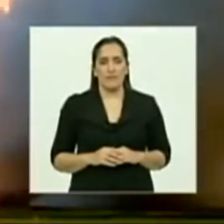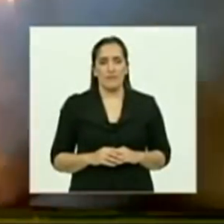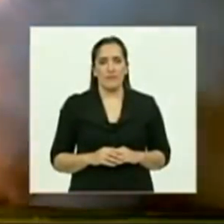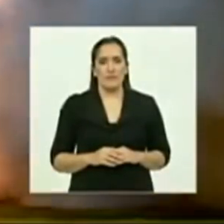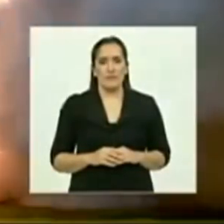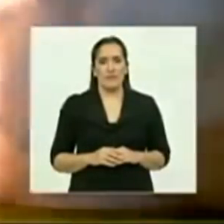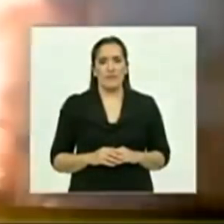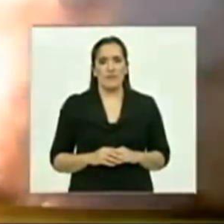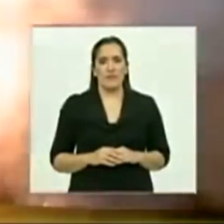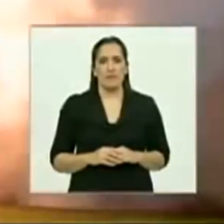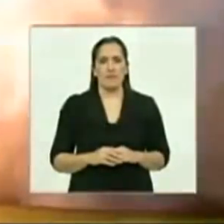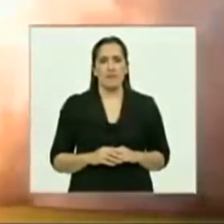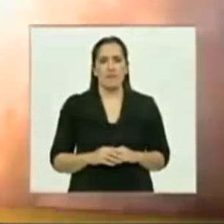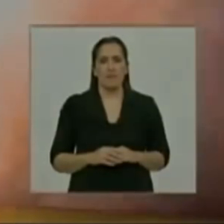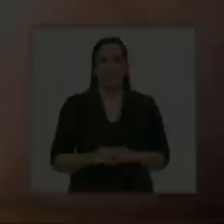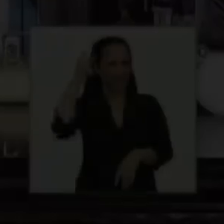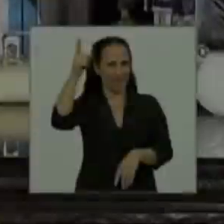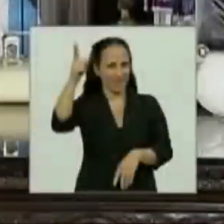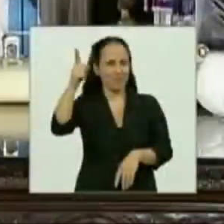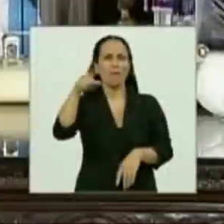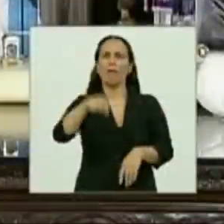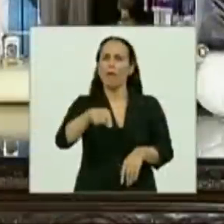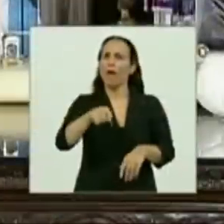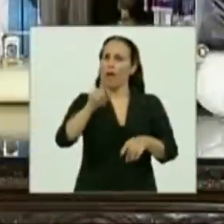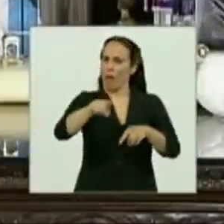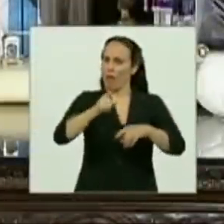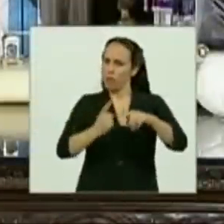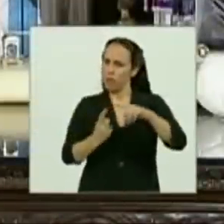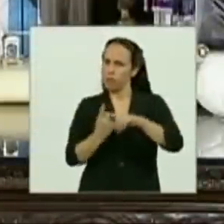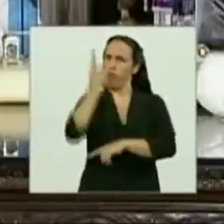Allumage de CAP, décollage. Acabamos de lanzar